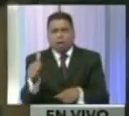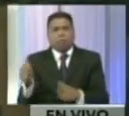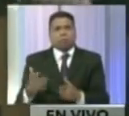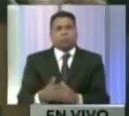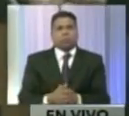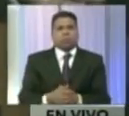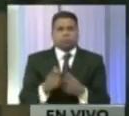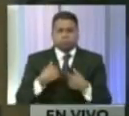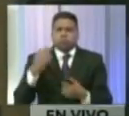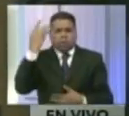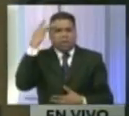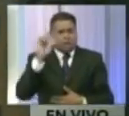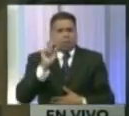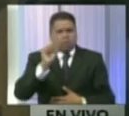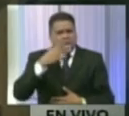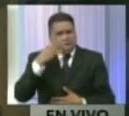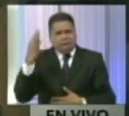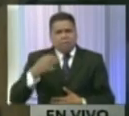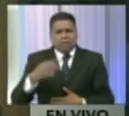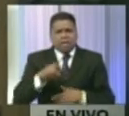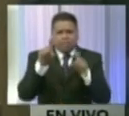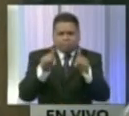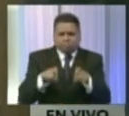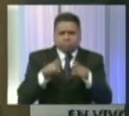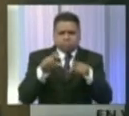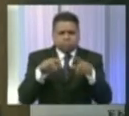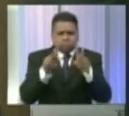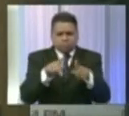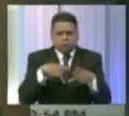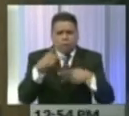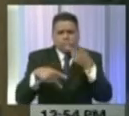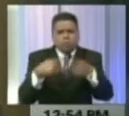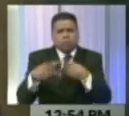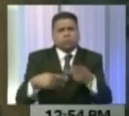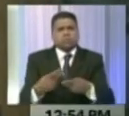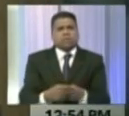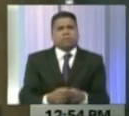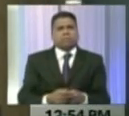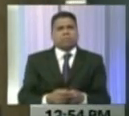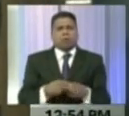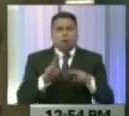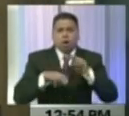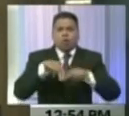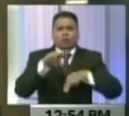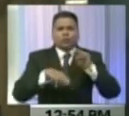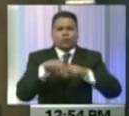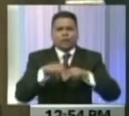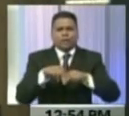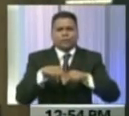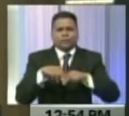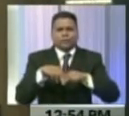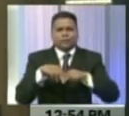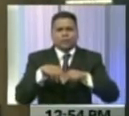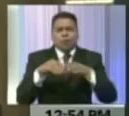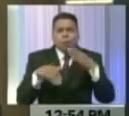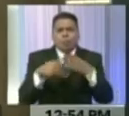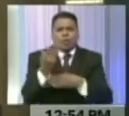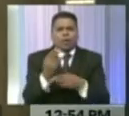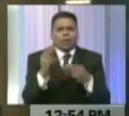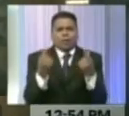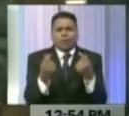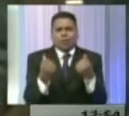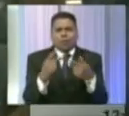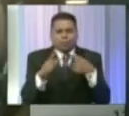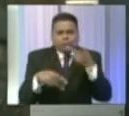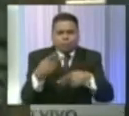creo en la producción, es verdad, es produciendo. Por eso nosotros estamos hablando de la necesidad de construir un modelo económico productivo y por eso